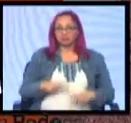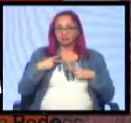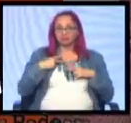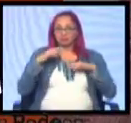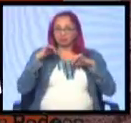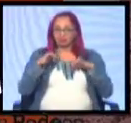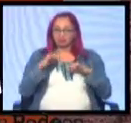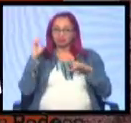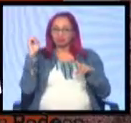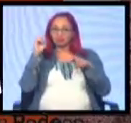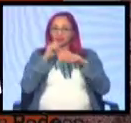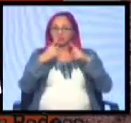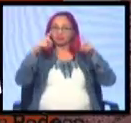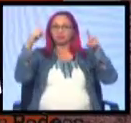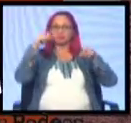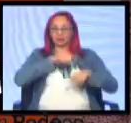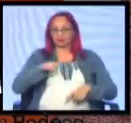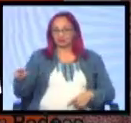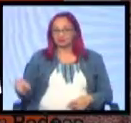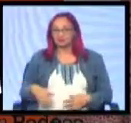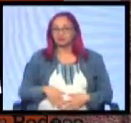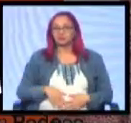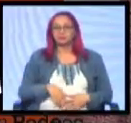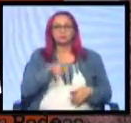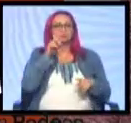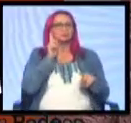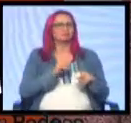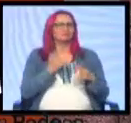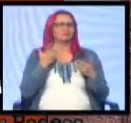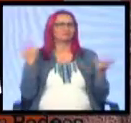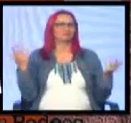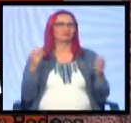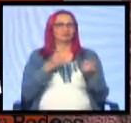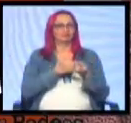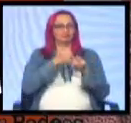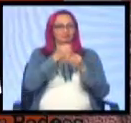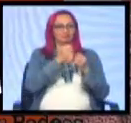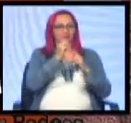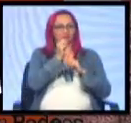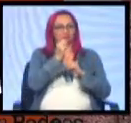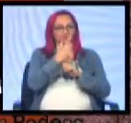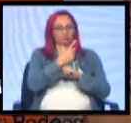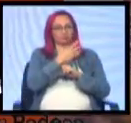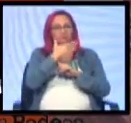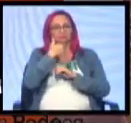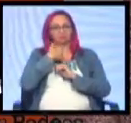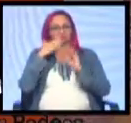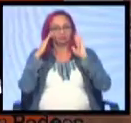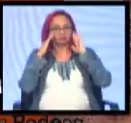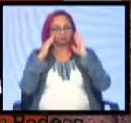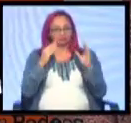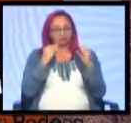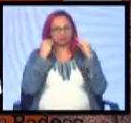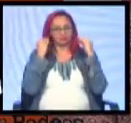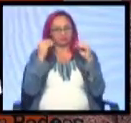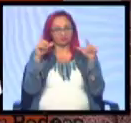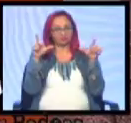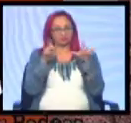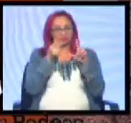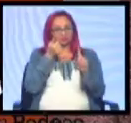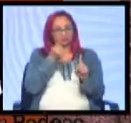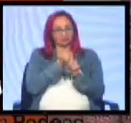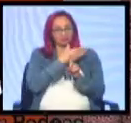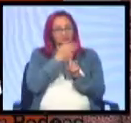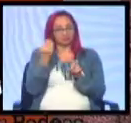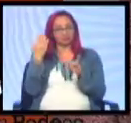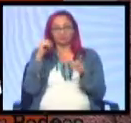sea un objetivo logrado por ellas. No puede ser que las organizaciones sociales tengan que atender tantos sectores de estos